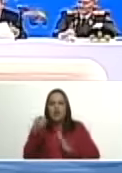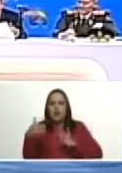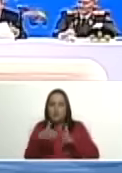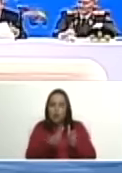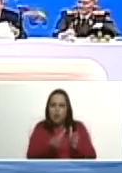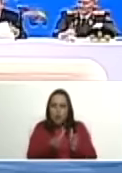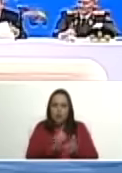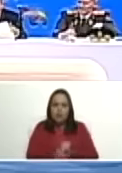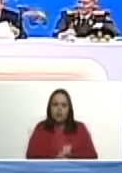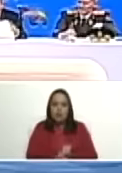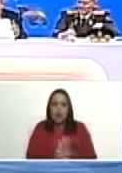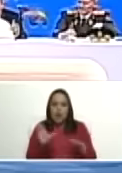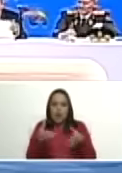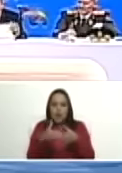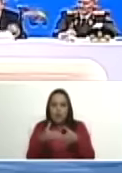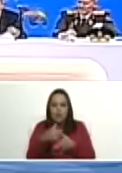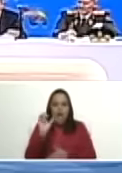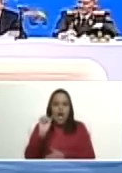del Congreso de Angostura,